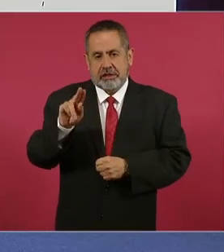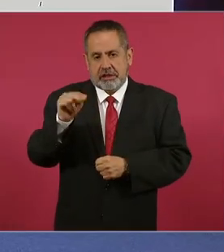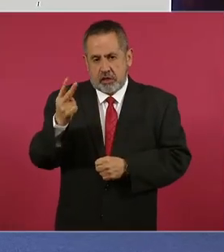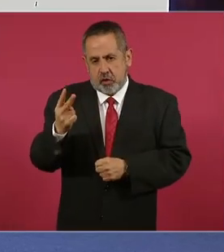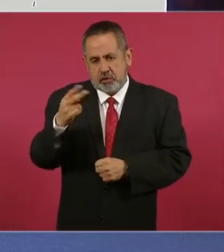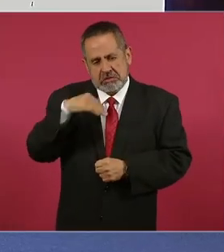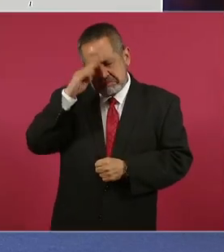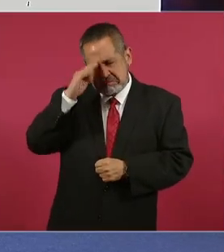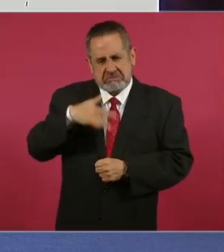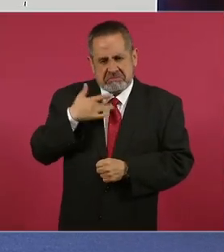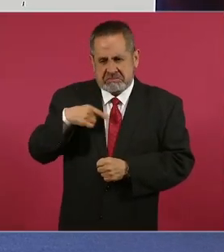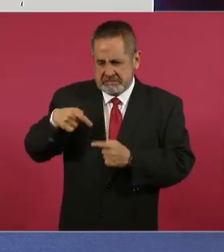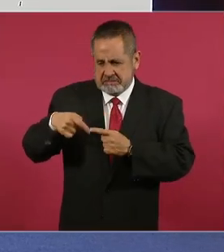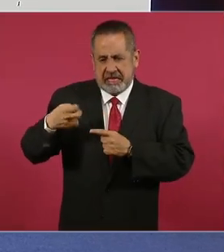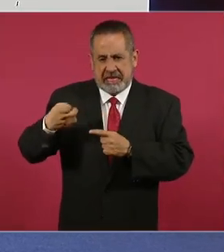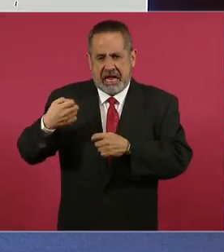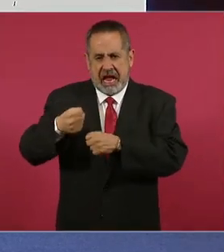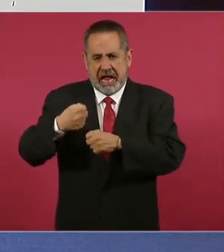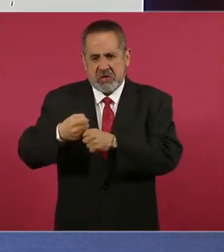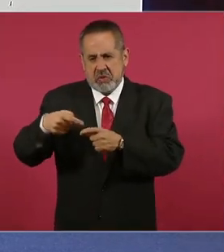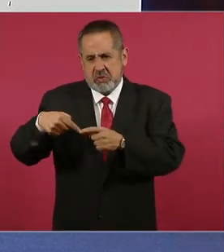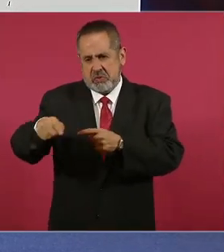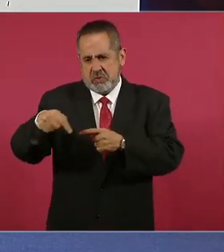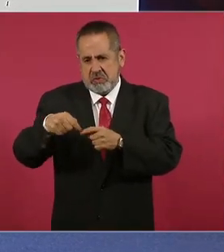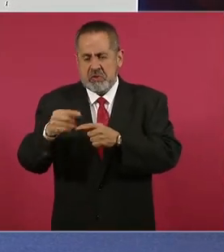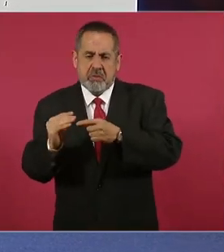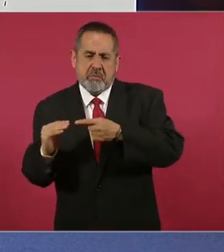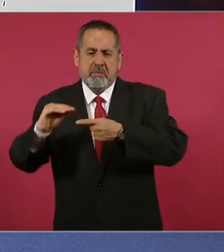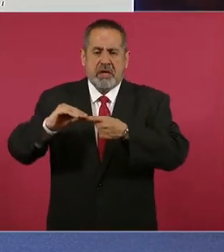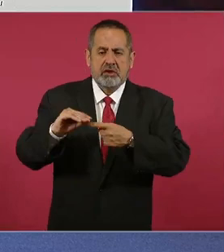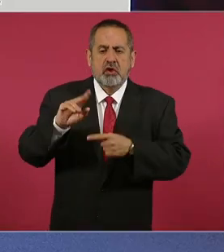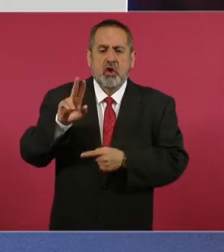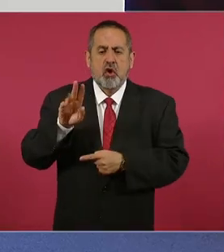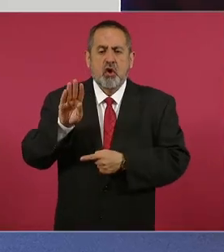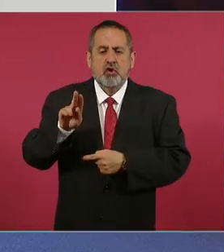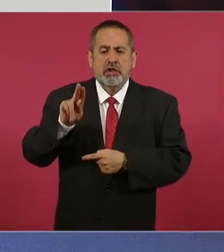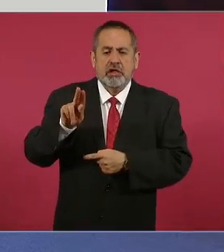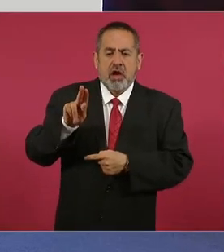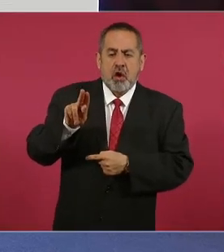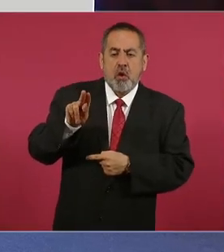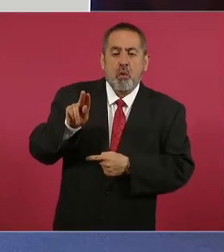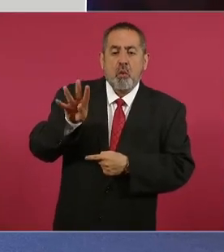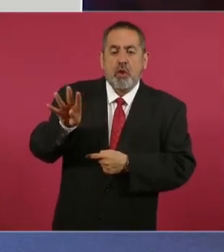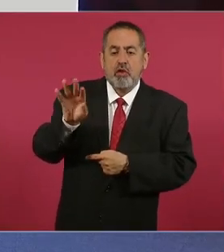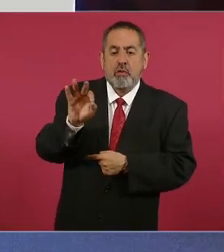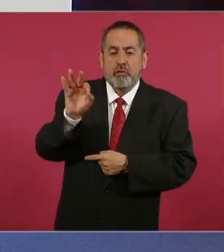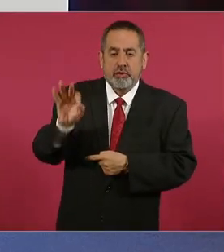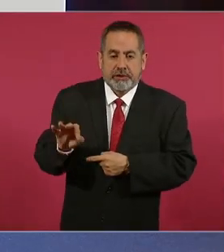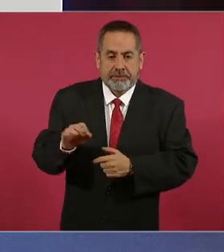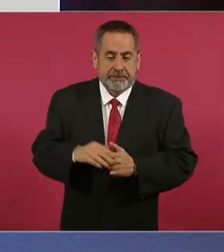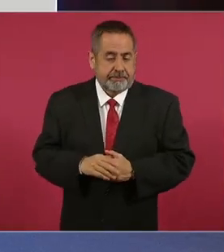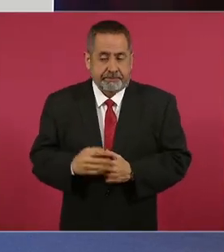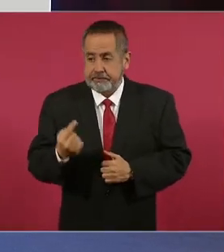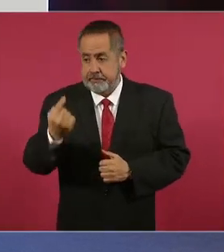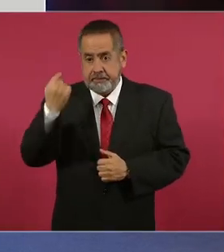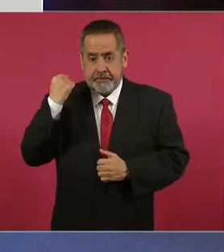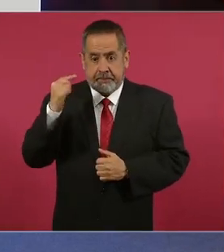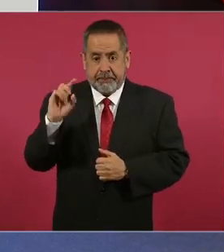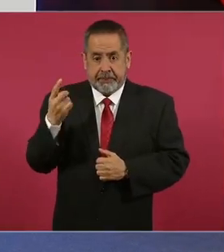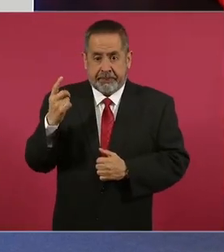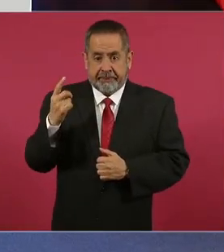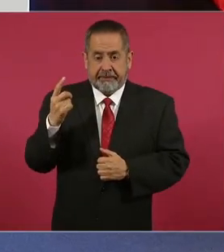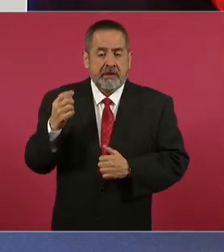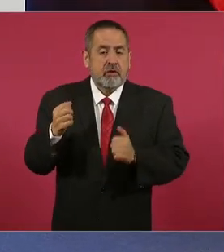pensamos este año cerrarlo por lo menos en el 84%. En el mes pasado, en diciembre, a través